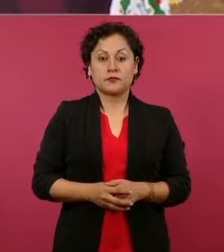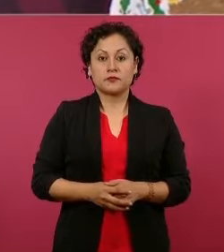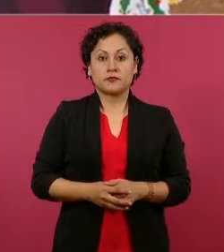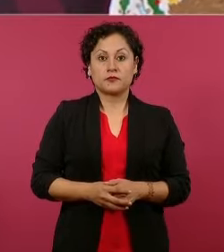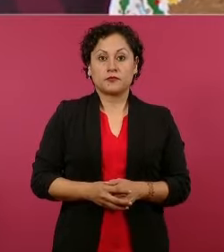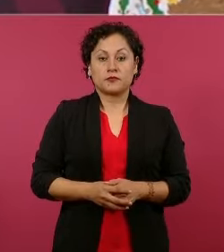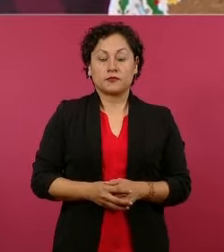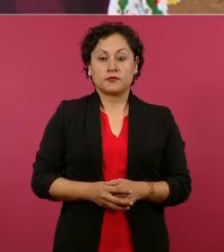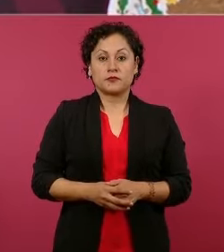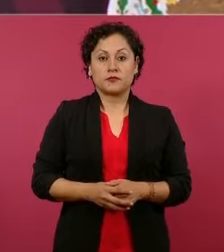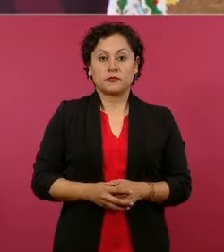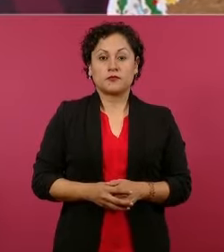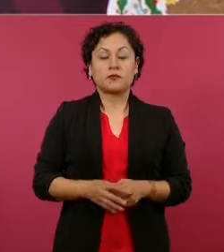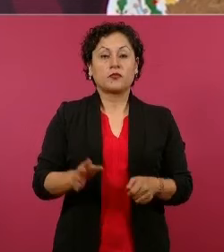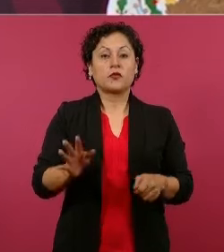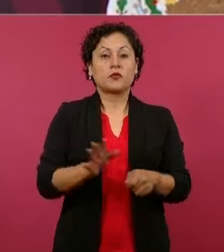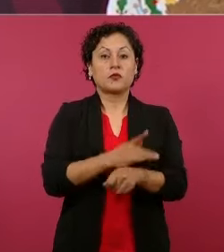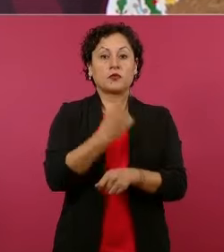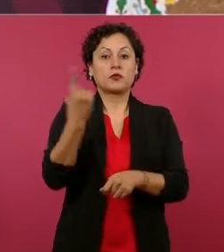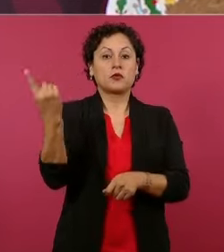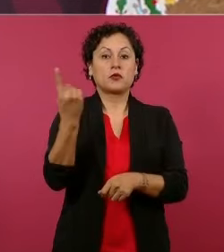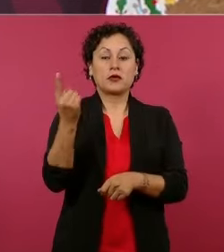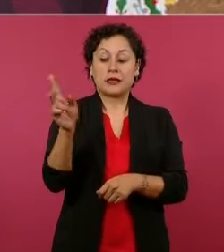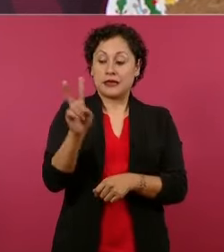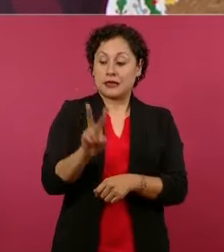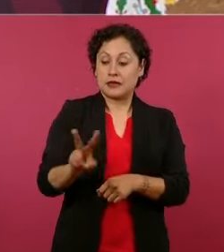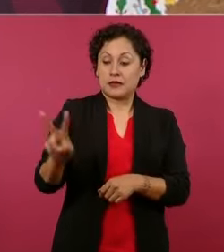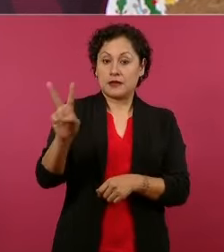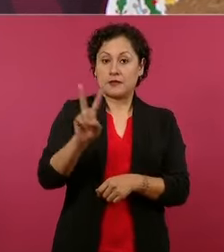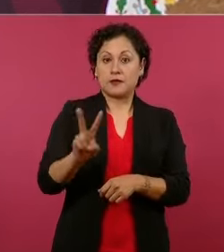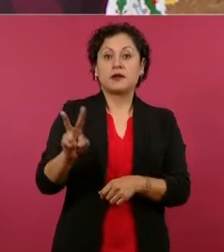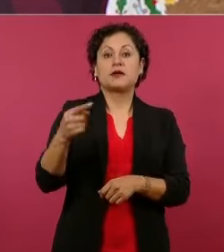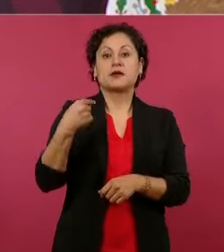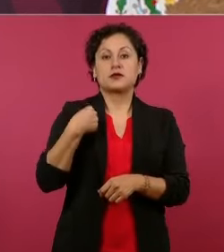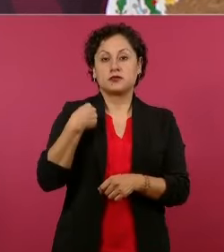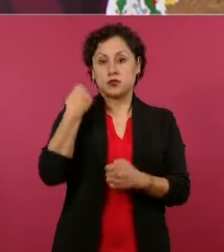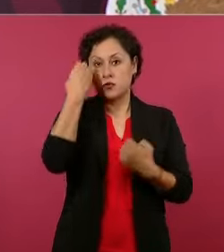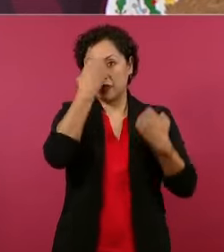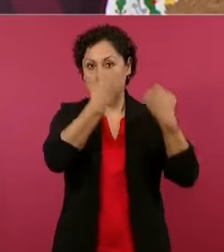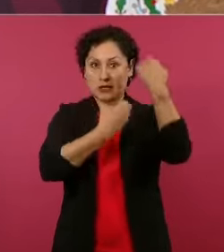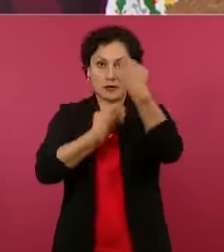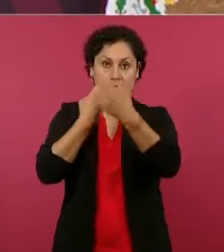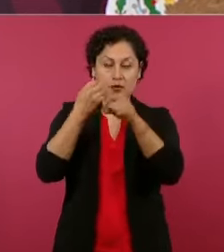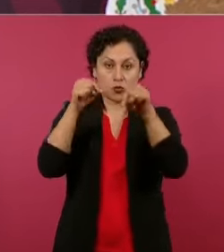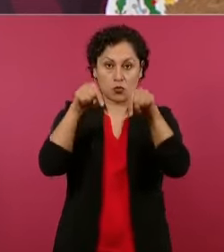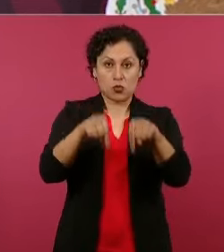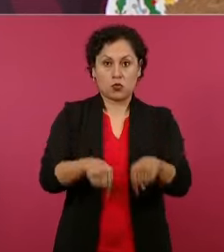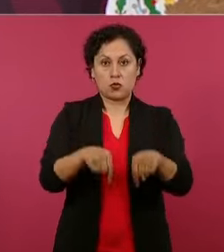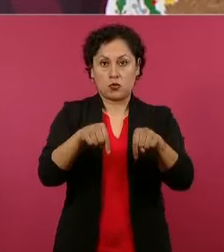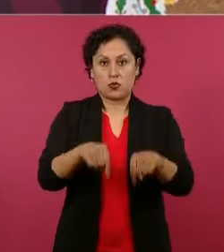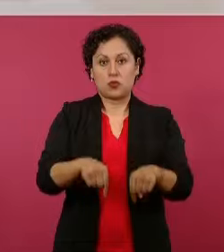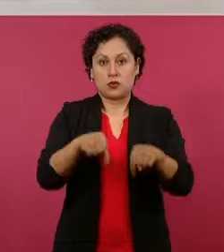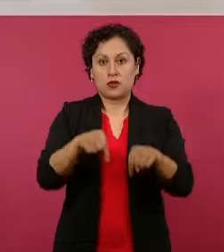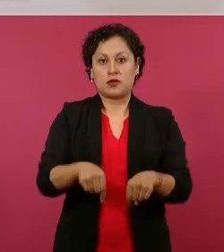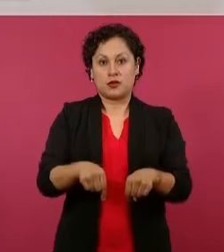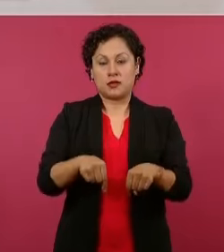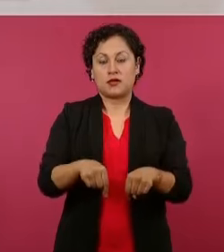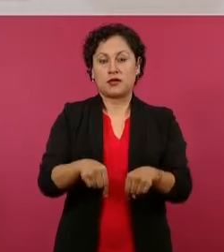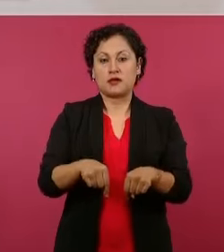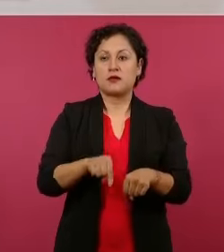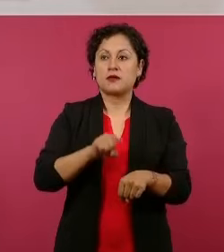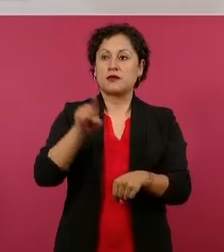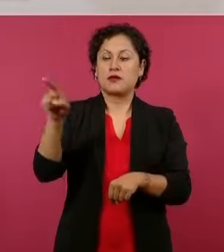este el viernes voy a evaluar aquí eh el tren